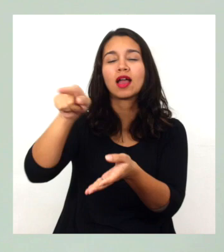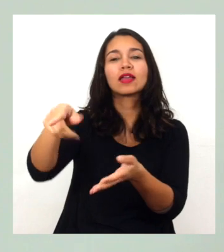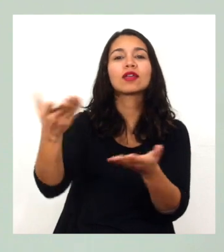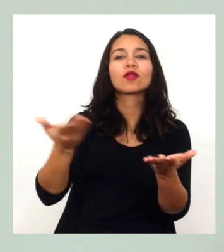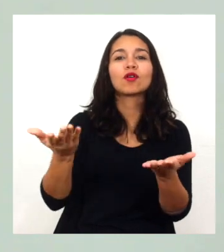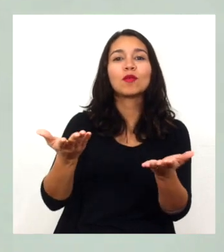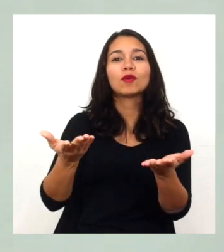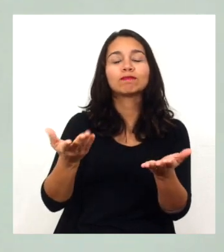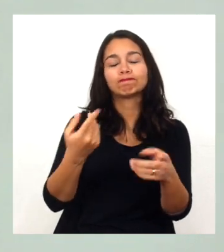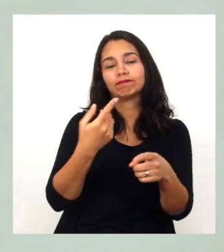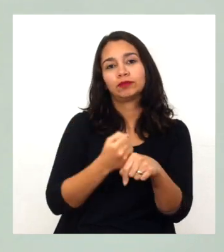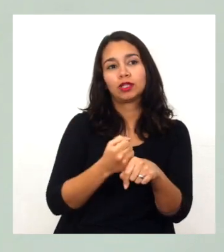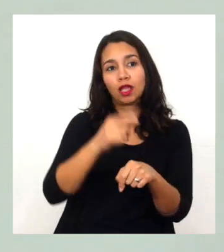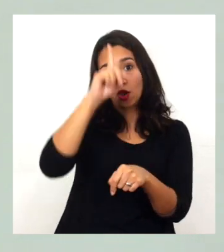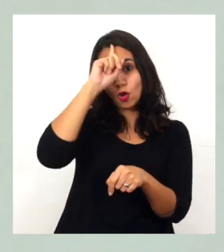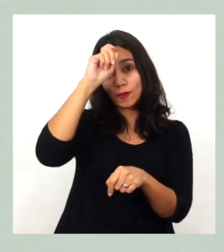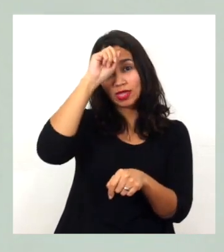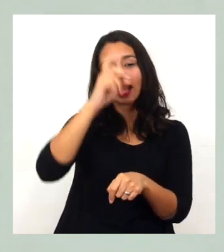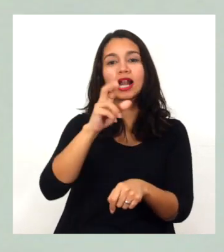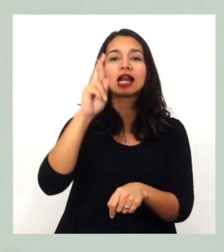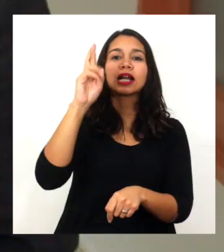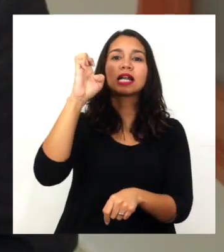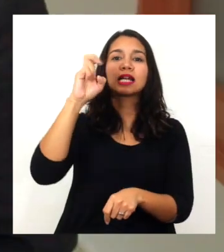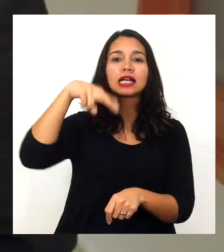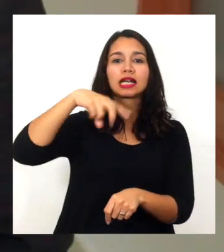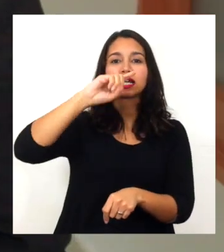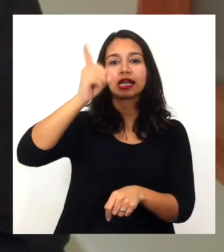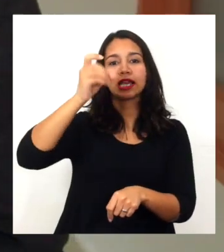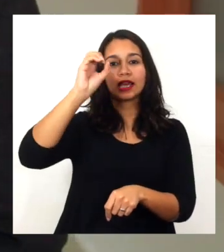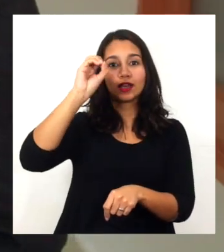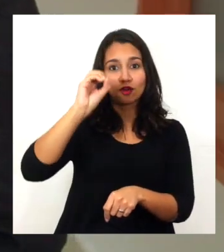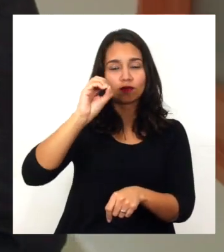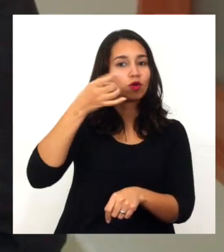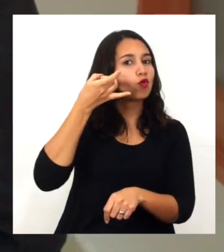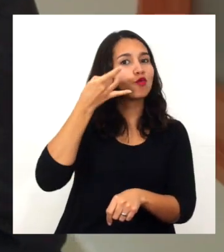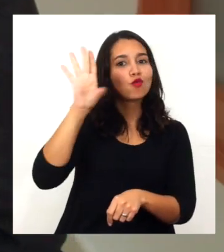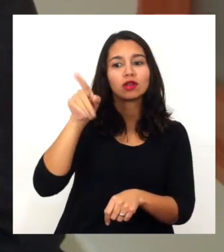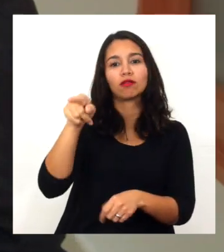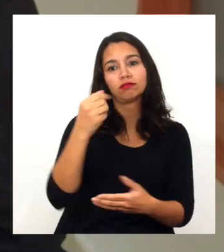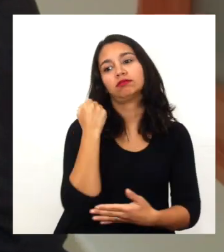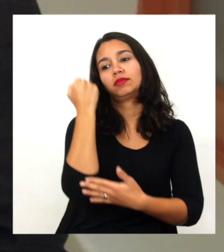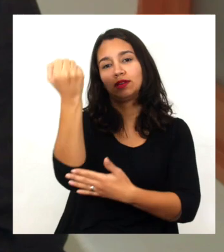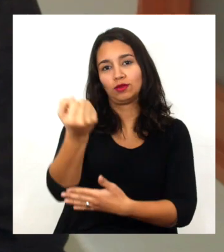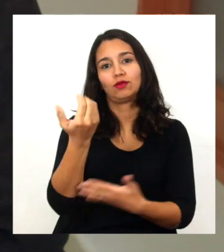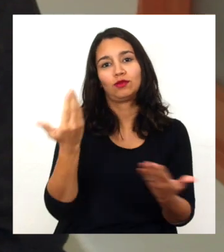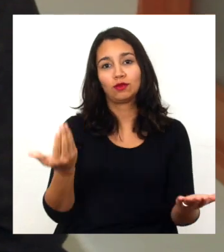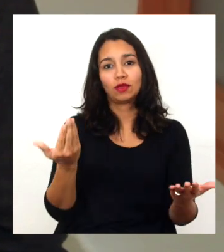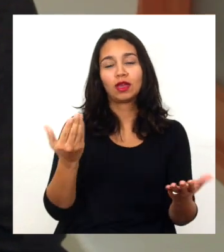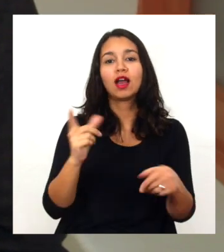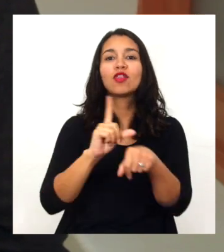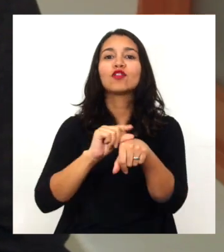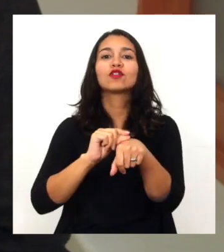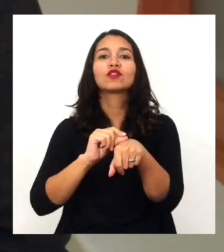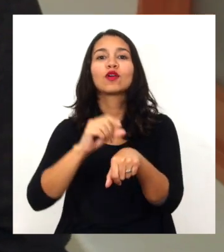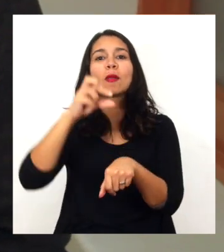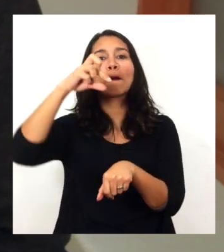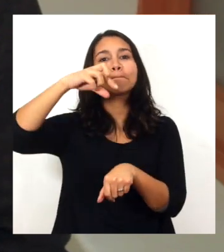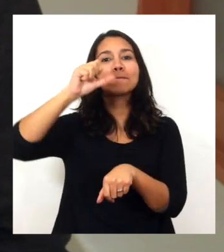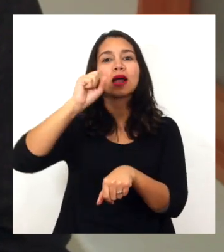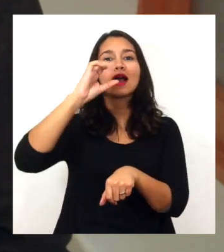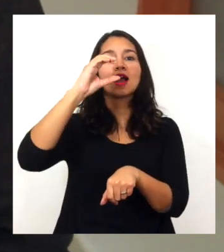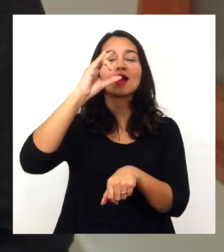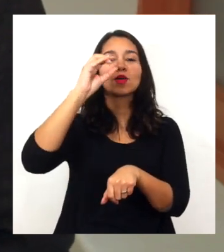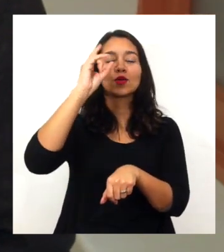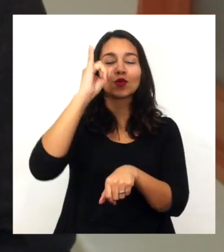de urgencia, contactamos al hospital de Rengo, que era el único en ese momento que tenía la posibilidad. El doctor Pacurucu, que estaba de turno